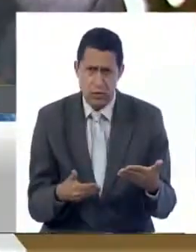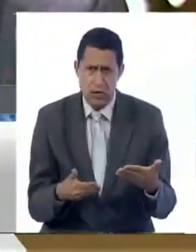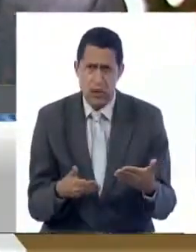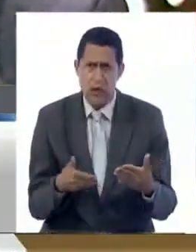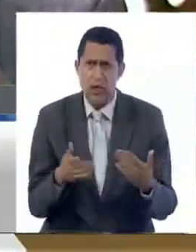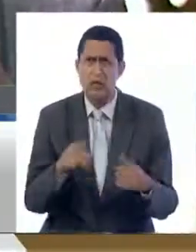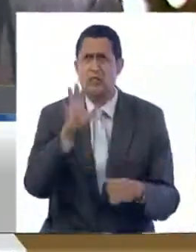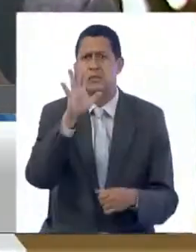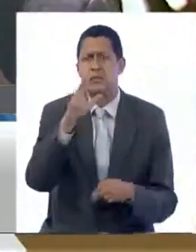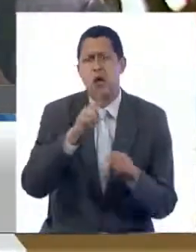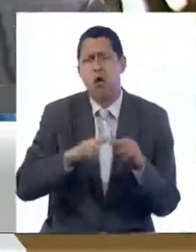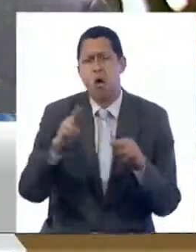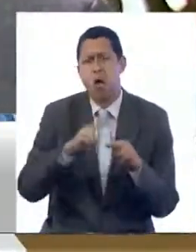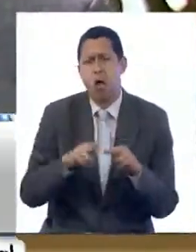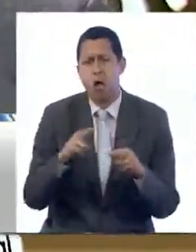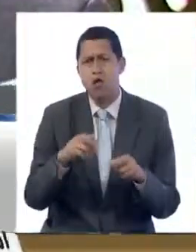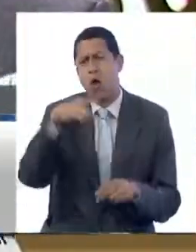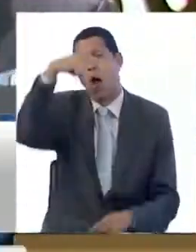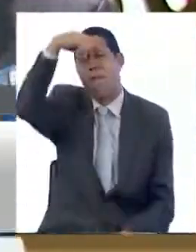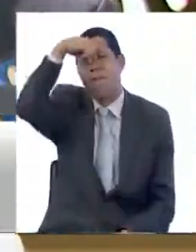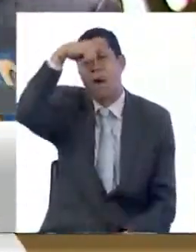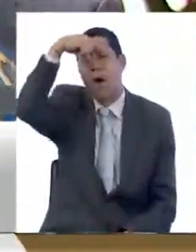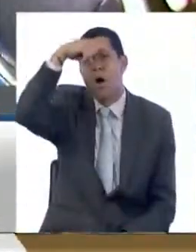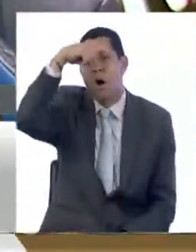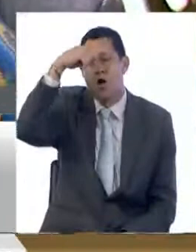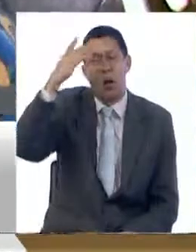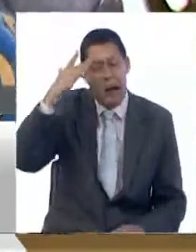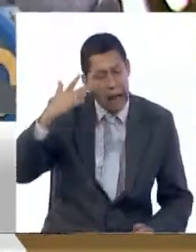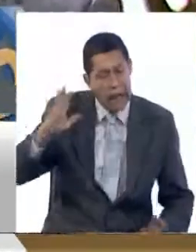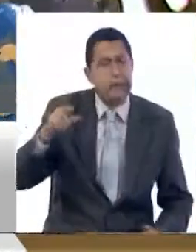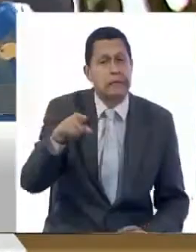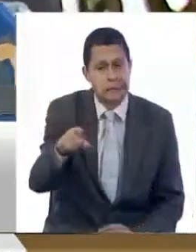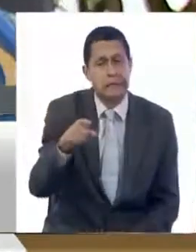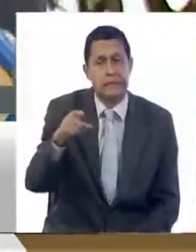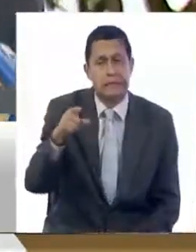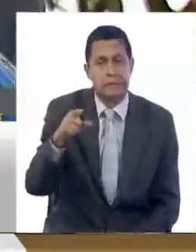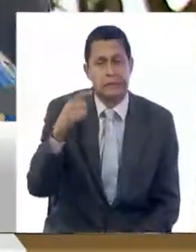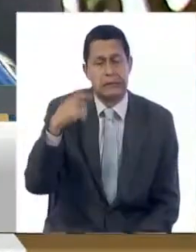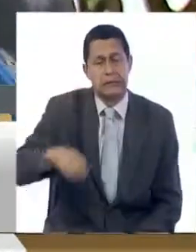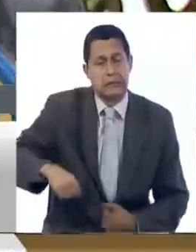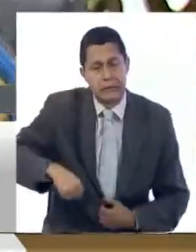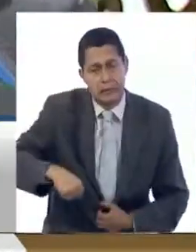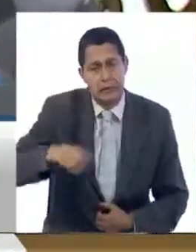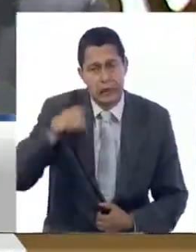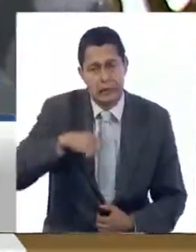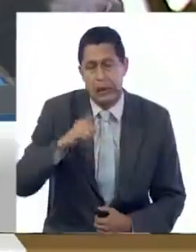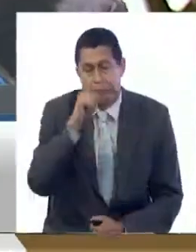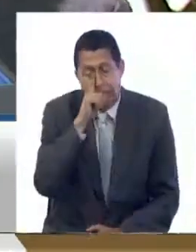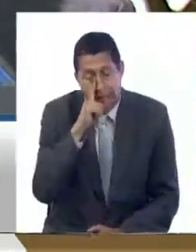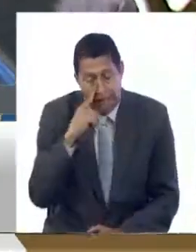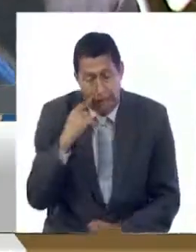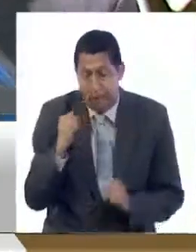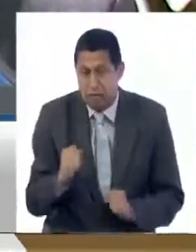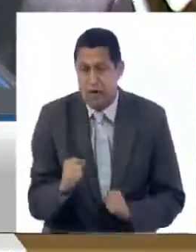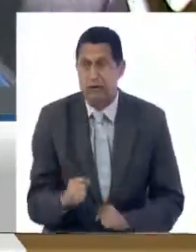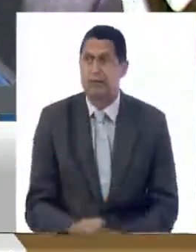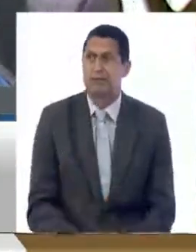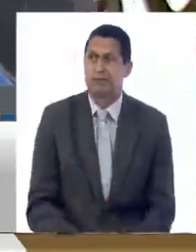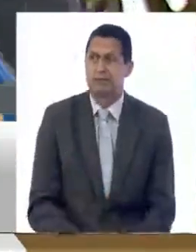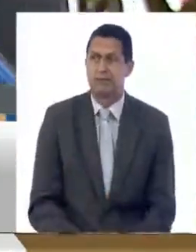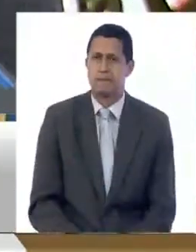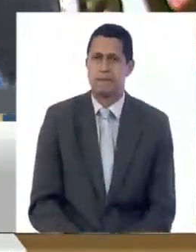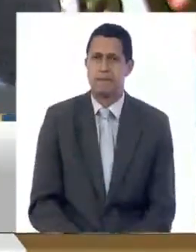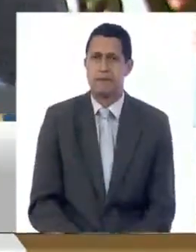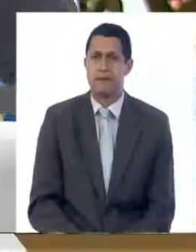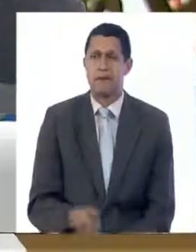de 5 niños afectados por el polio o presuntamente afectados por el polio, y los 5 enfrentaban desnutrición aguda severa. Entonces,